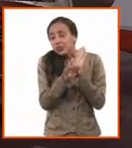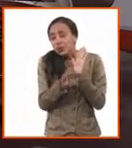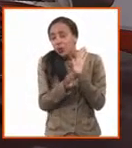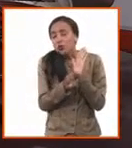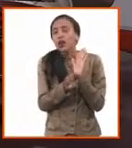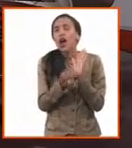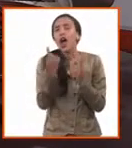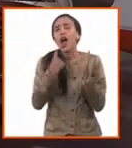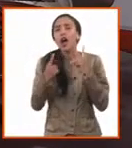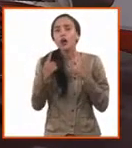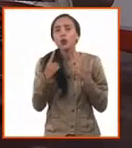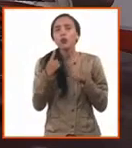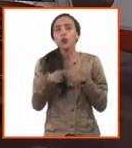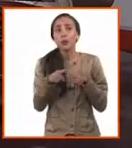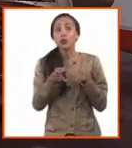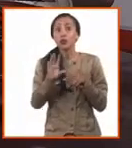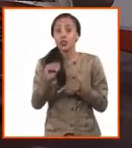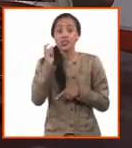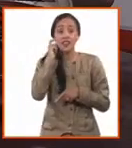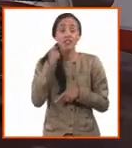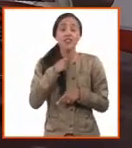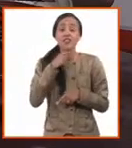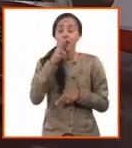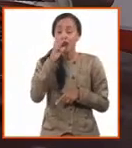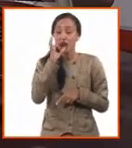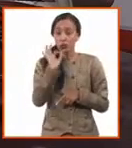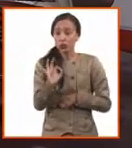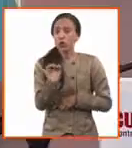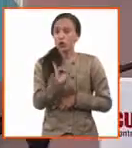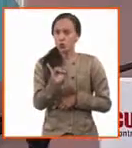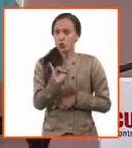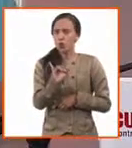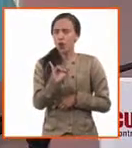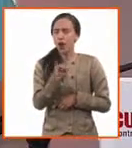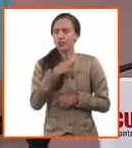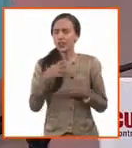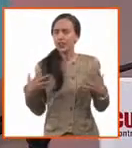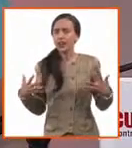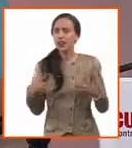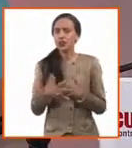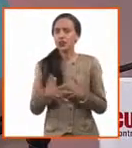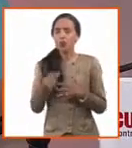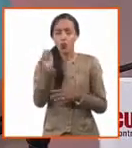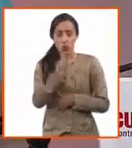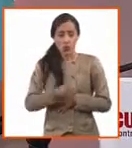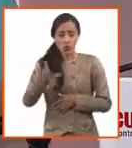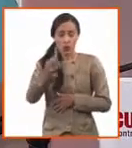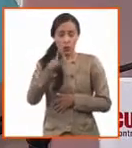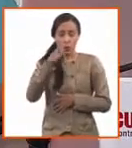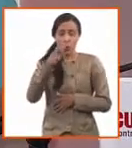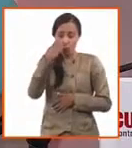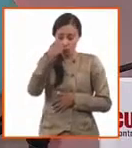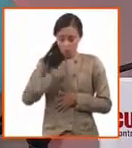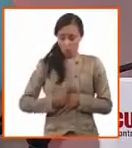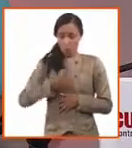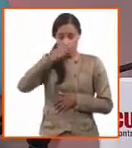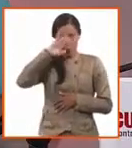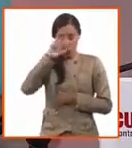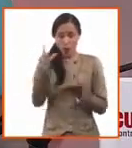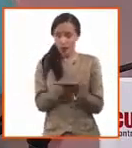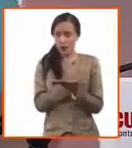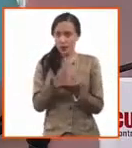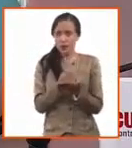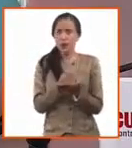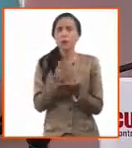determinado momento por fernando y que un poco se identifican también el socialismo del hombre en cuba como texto que me parece son oportunas